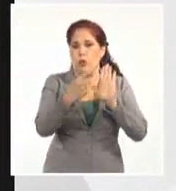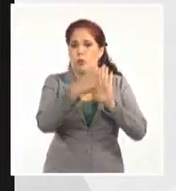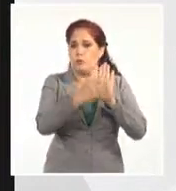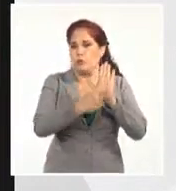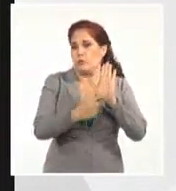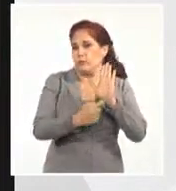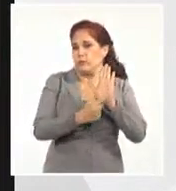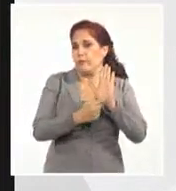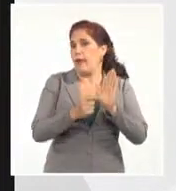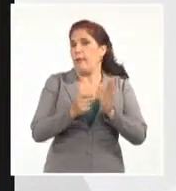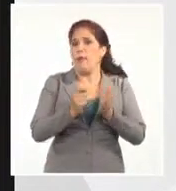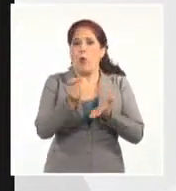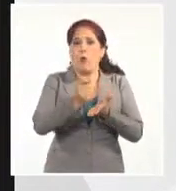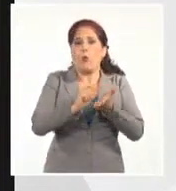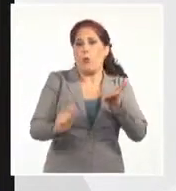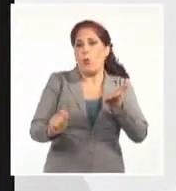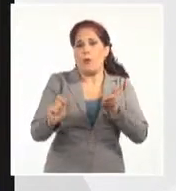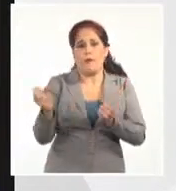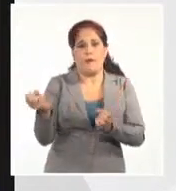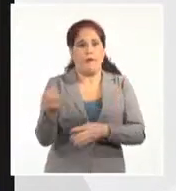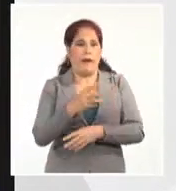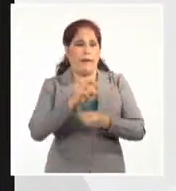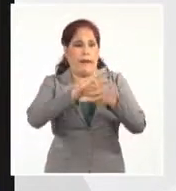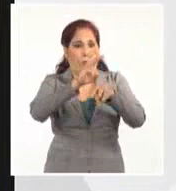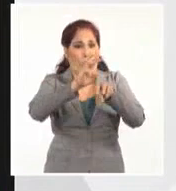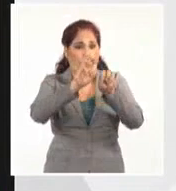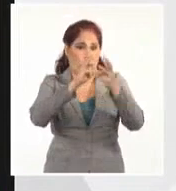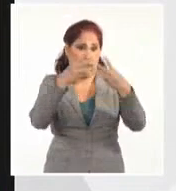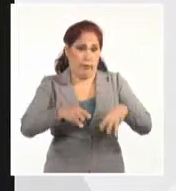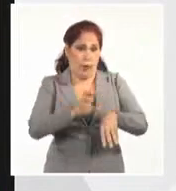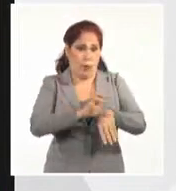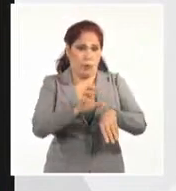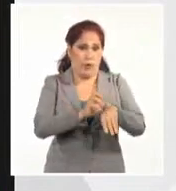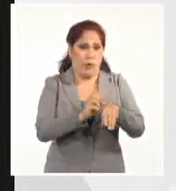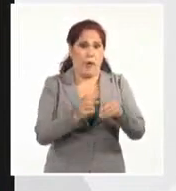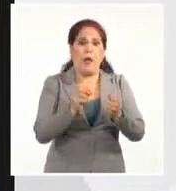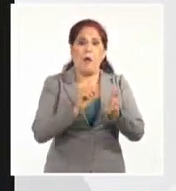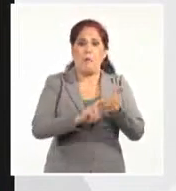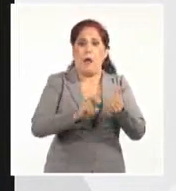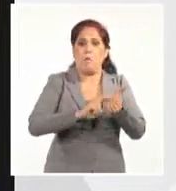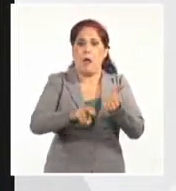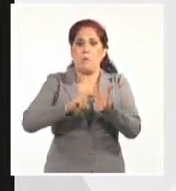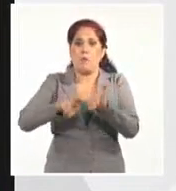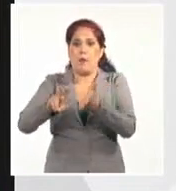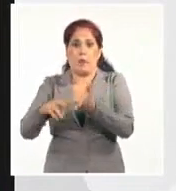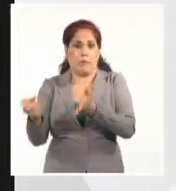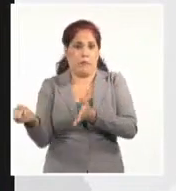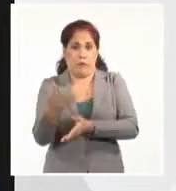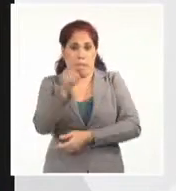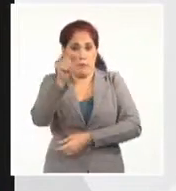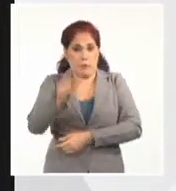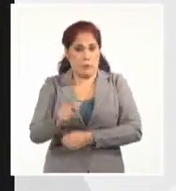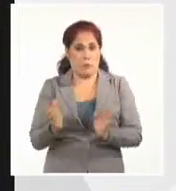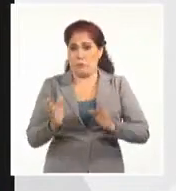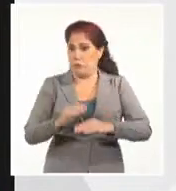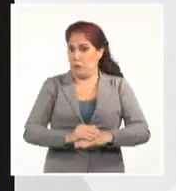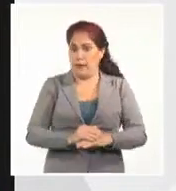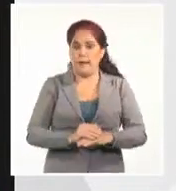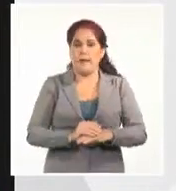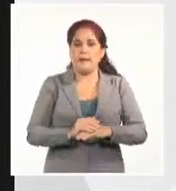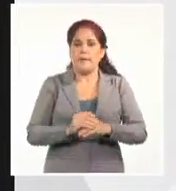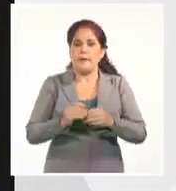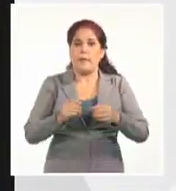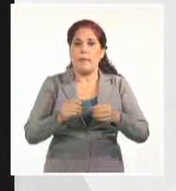cuentas falsas, cuentas automatizadas y luego, pues, sobre todo en la última fase, manipulación de